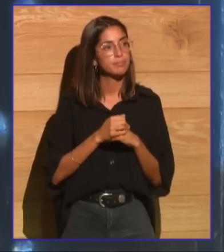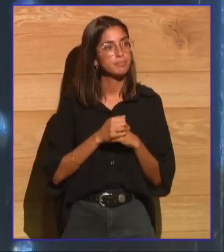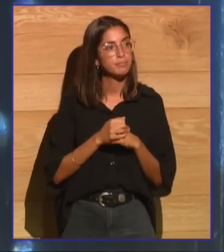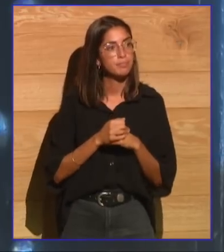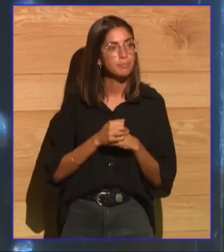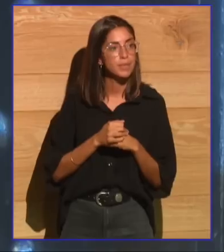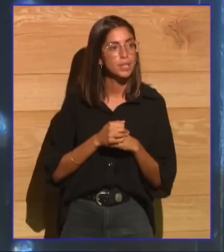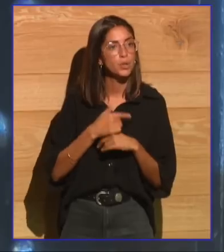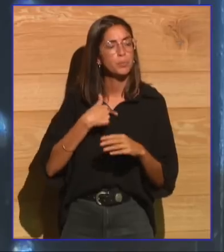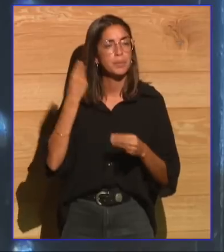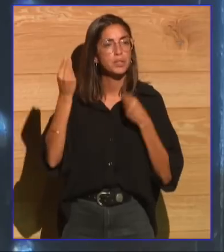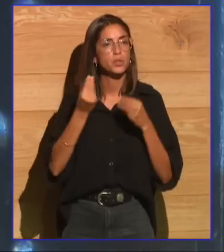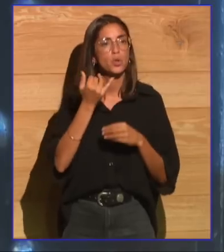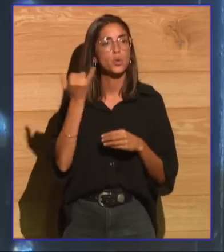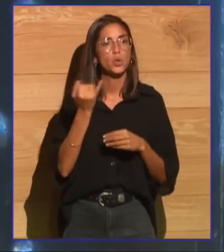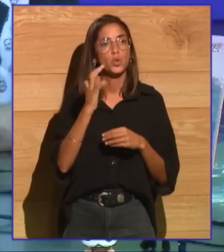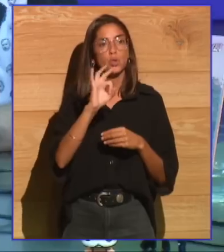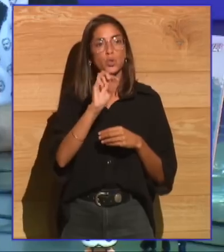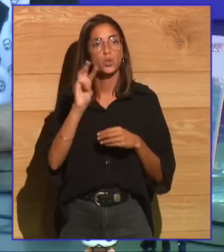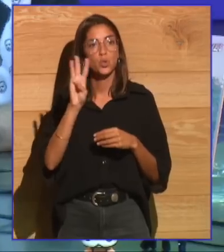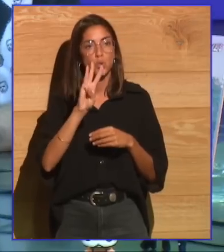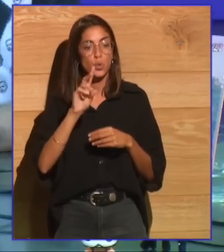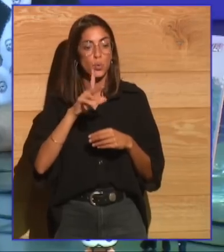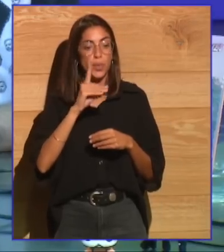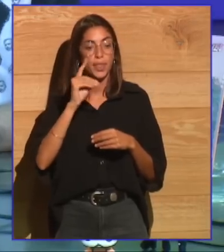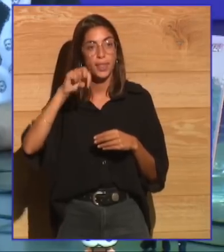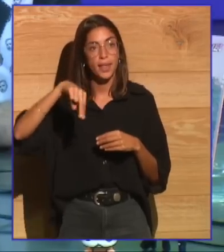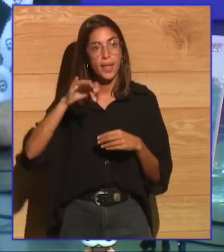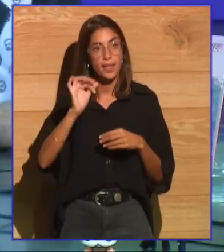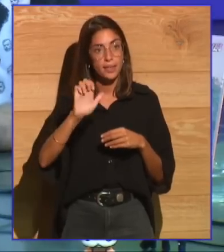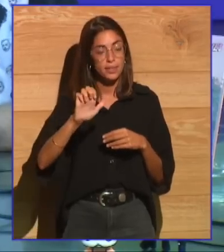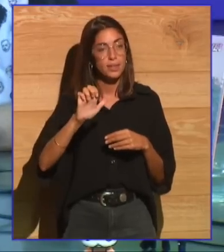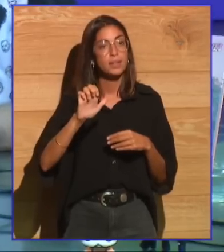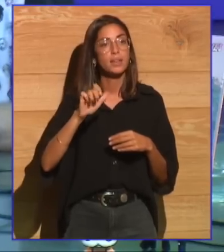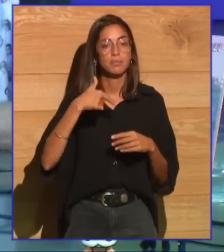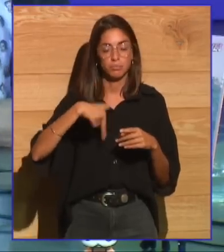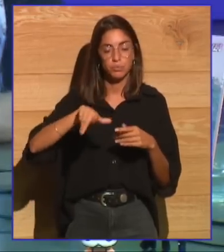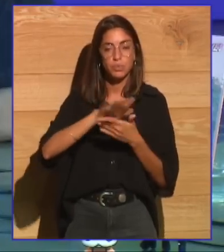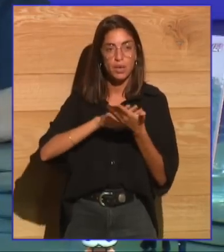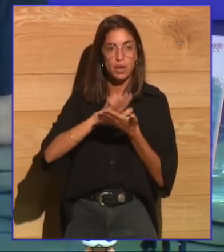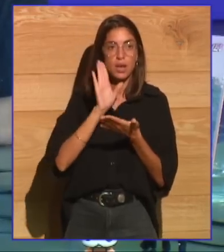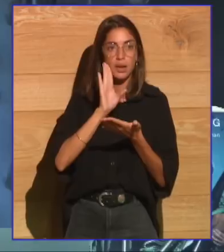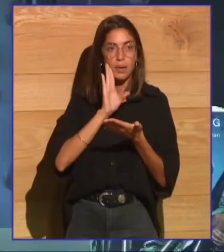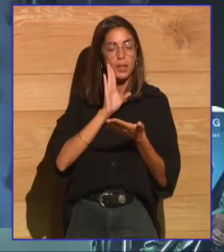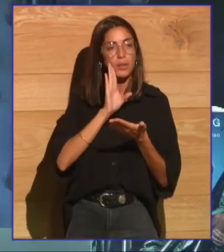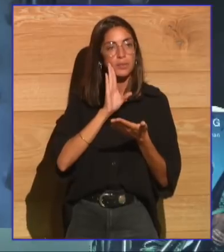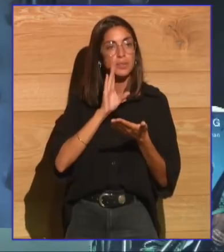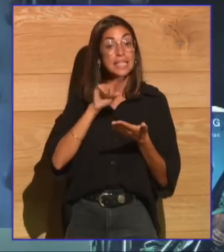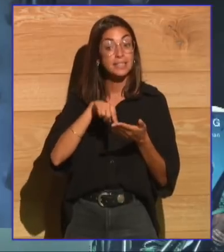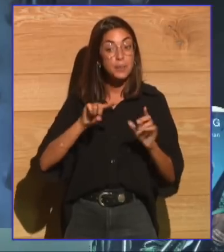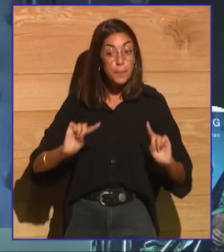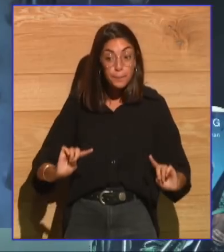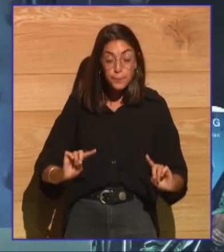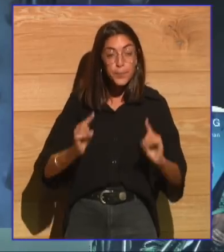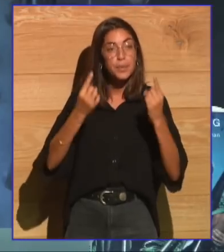alguna vez tendrá yo creo que hasta y esta es la primera vez desde